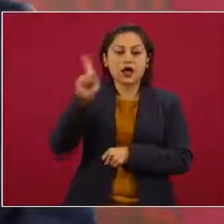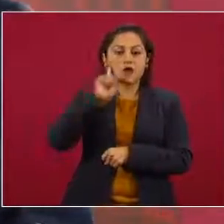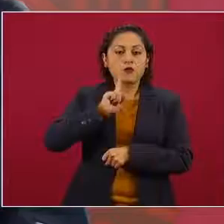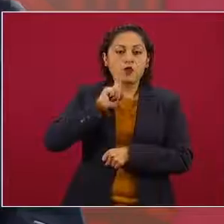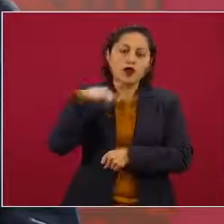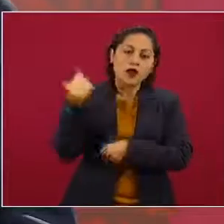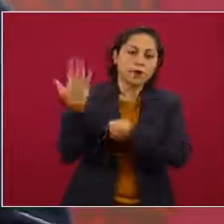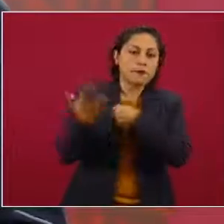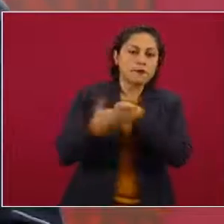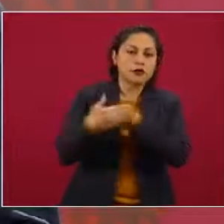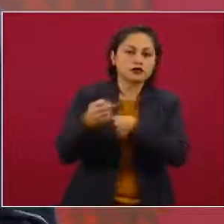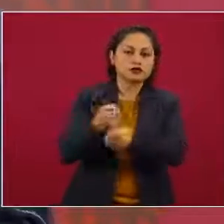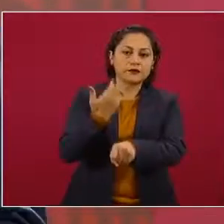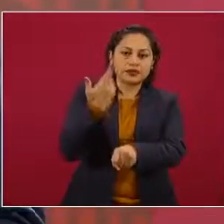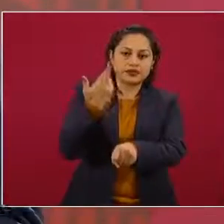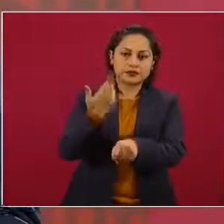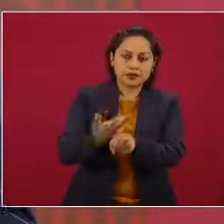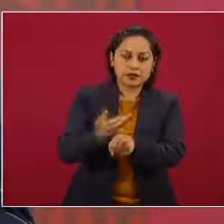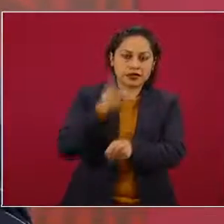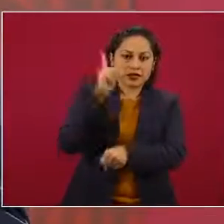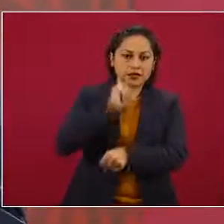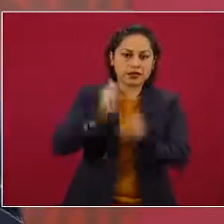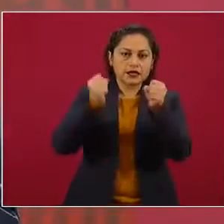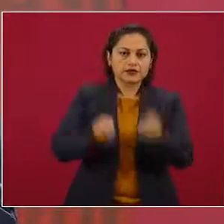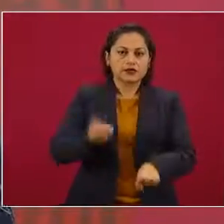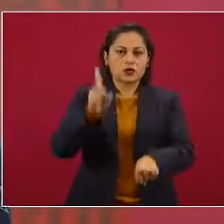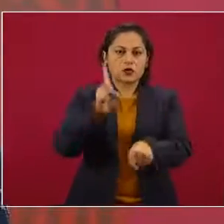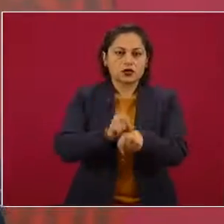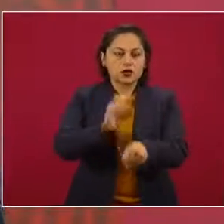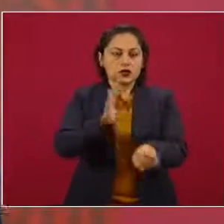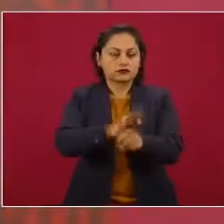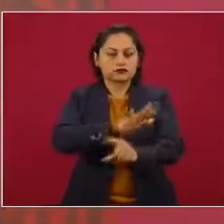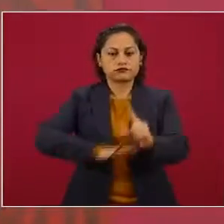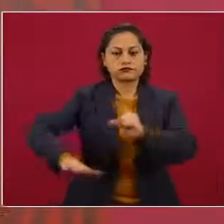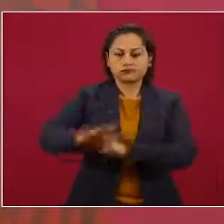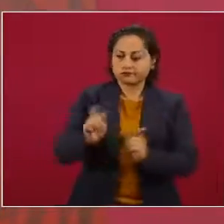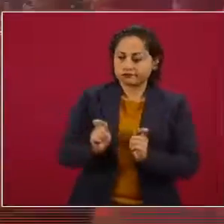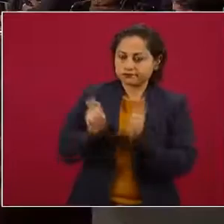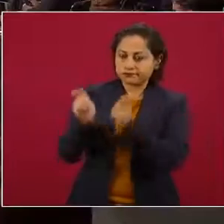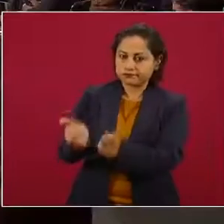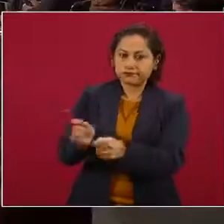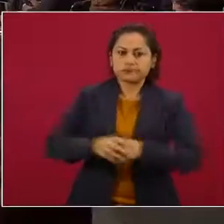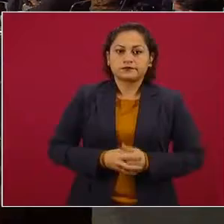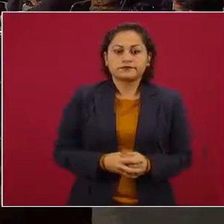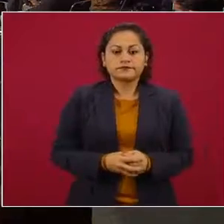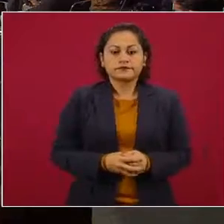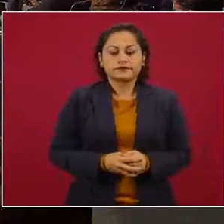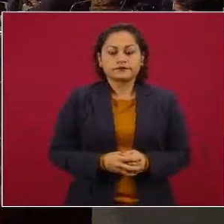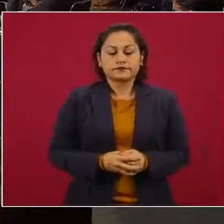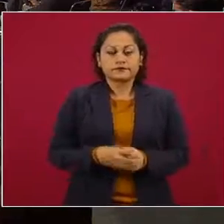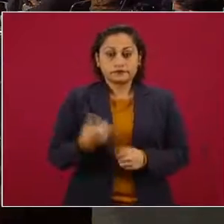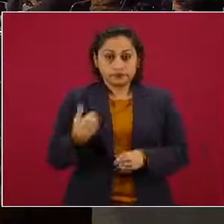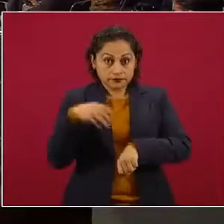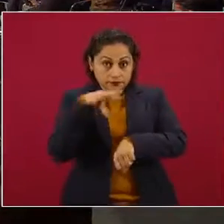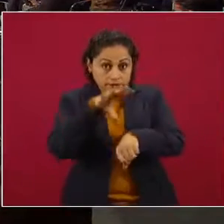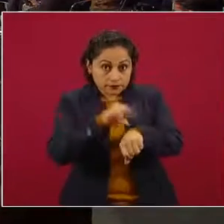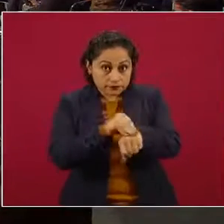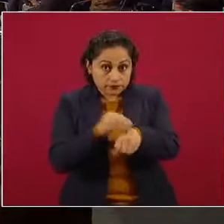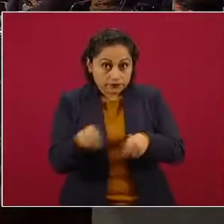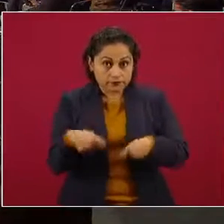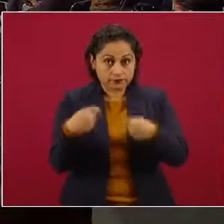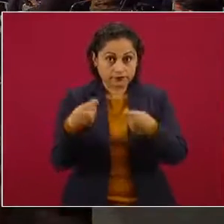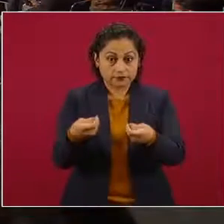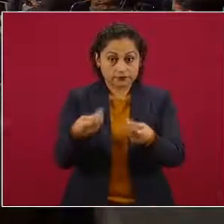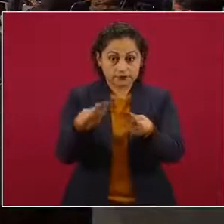de Seguridad Pública y Protección Ciudadana. Gracias, presidente. ¿Me permite entregarle esto de